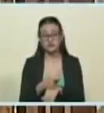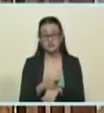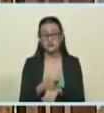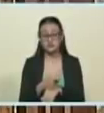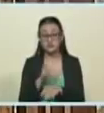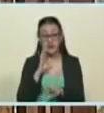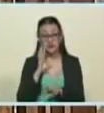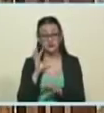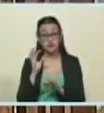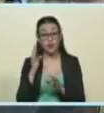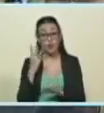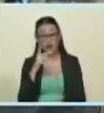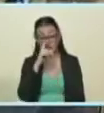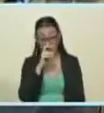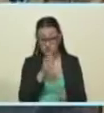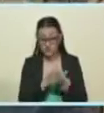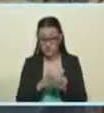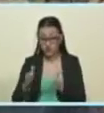4 años,